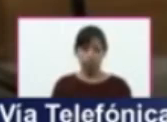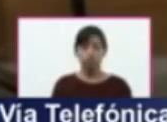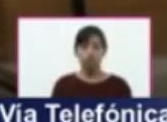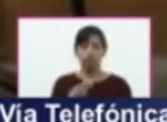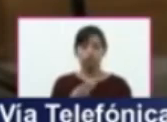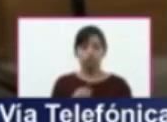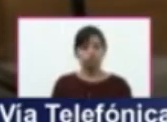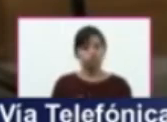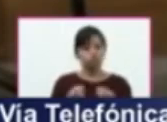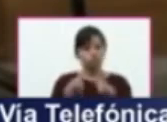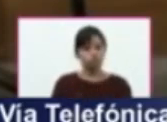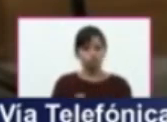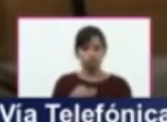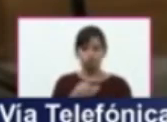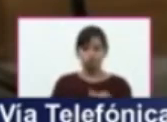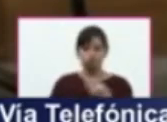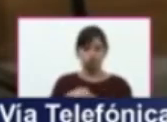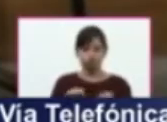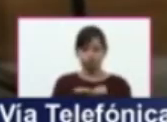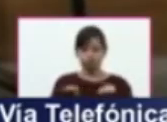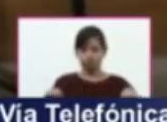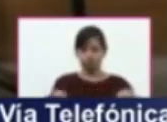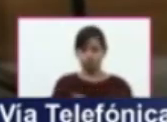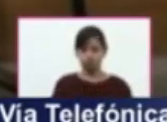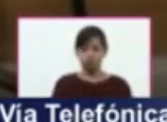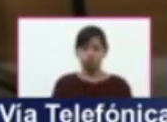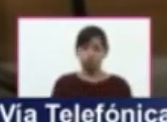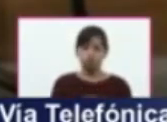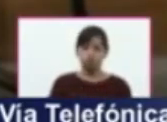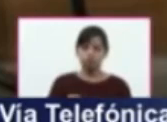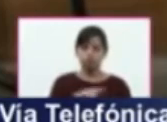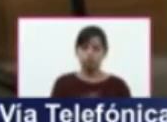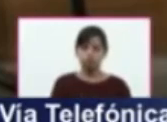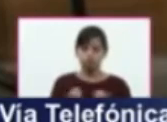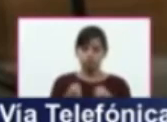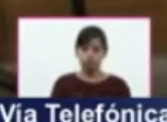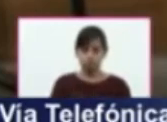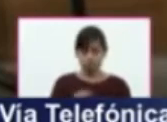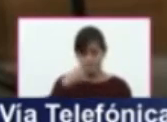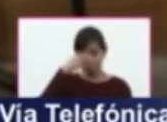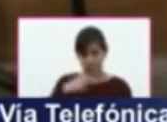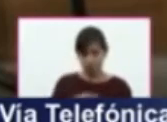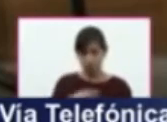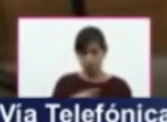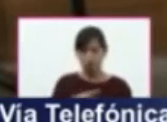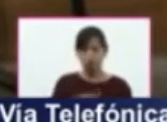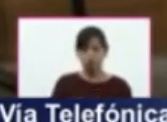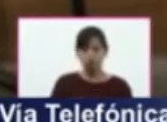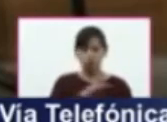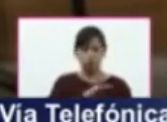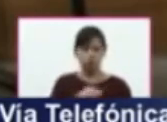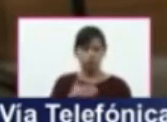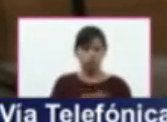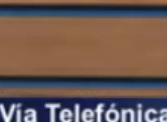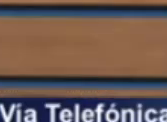columnas estarían en los periódicos. En las televisoras a cada hora estarían pasando